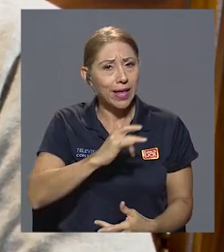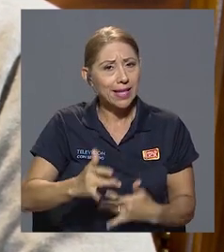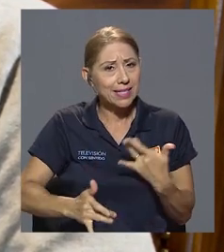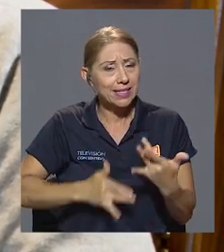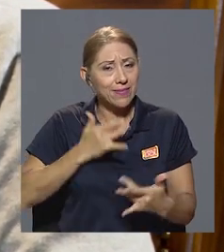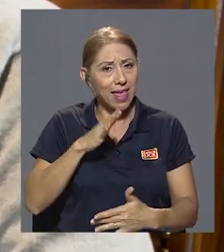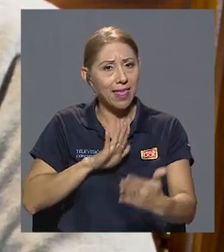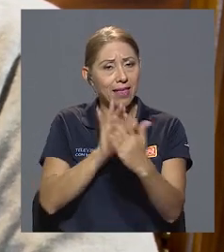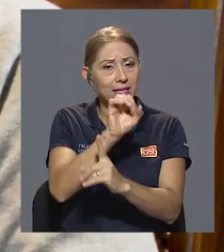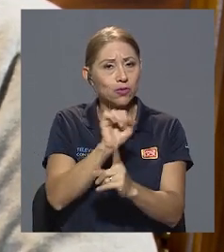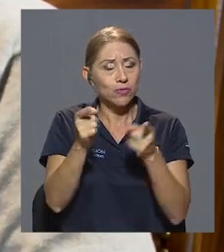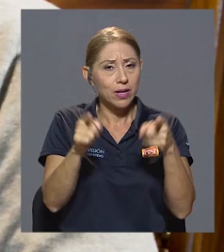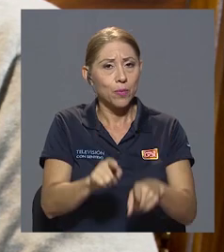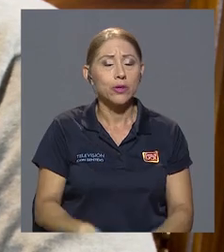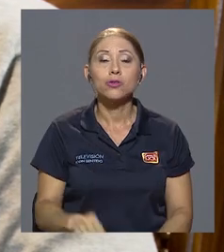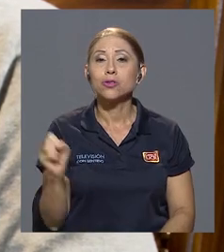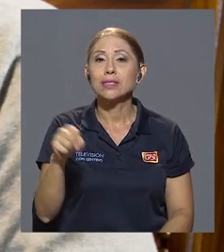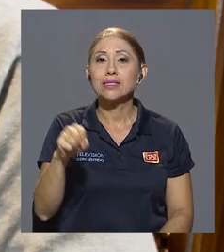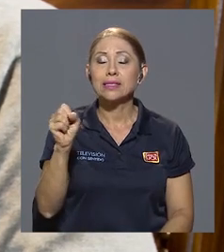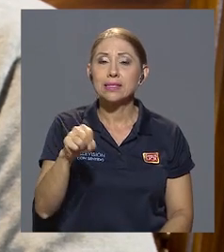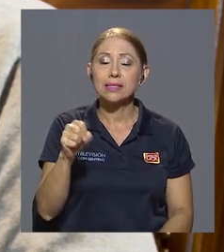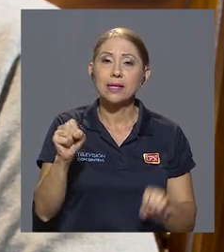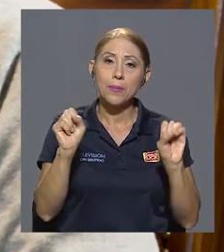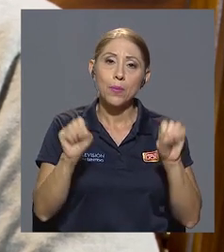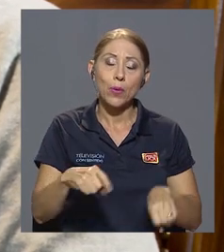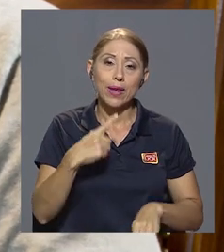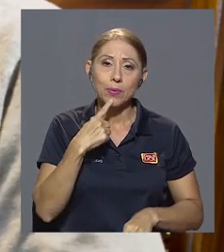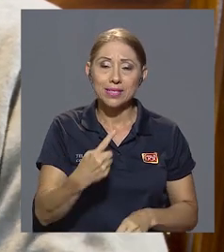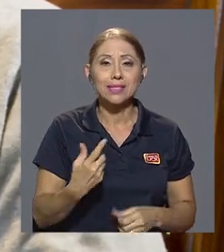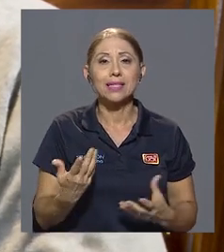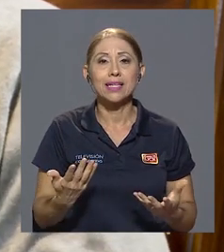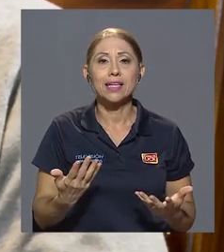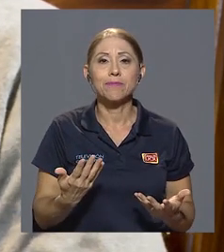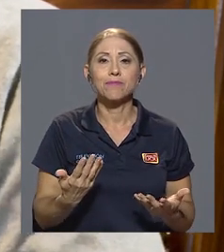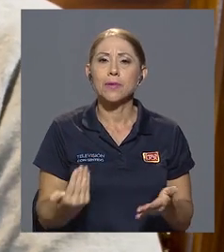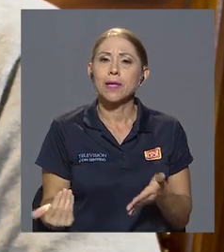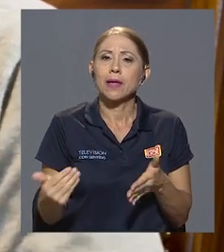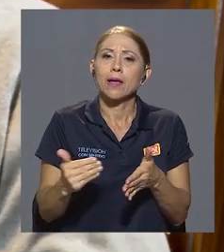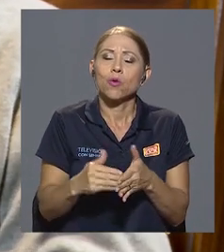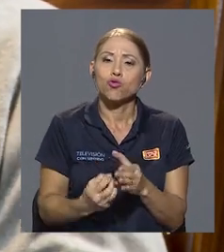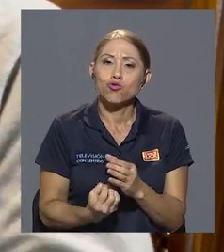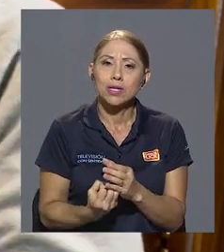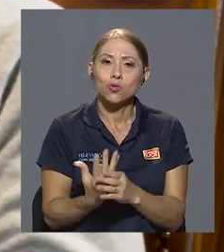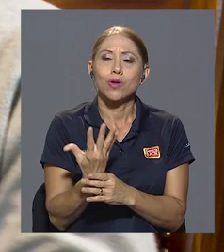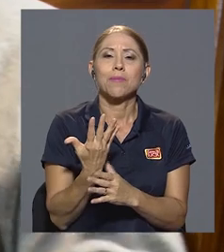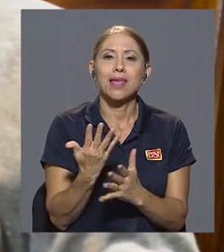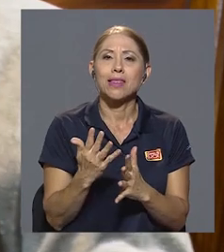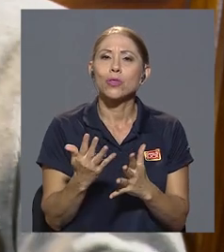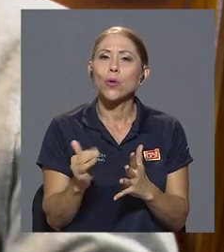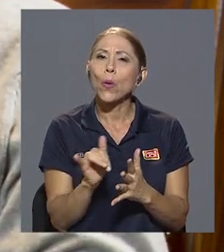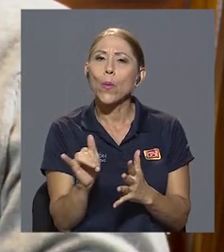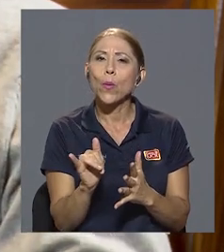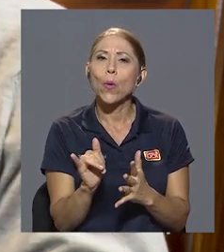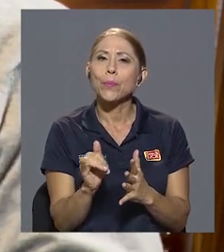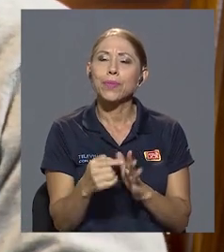fenómenos y yo creo que por una parte podemos decir ahí hay un resurgimiento una especie